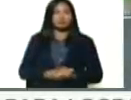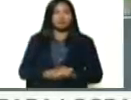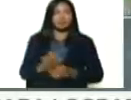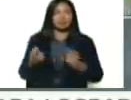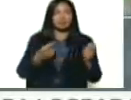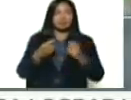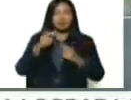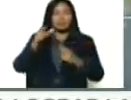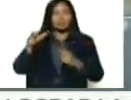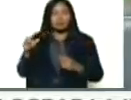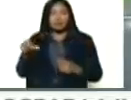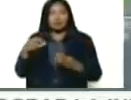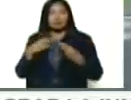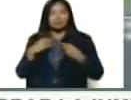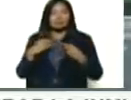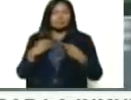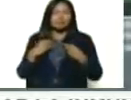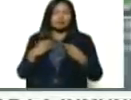civil